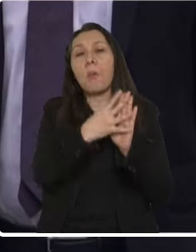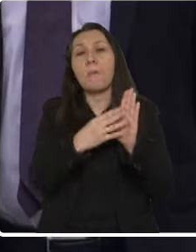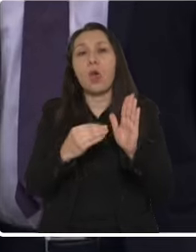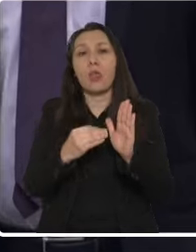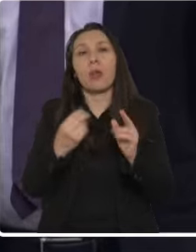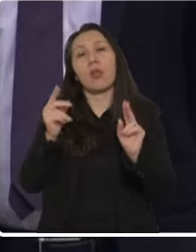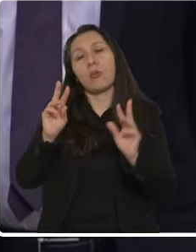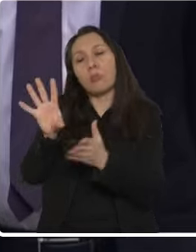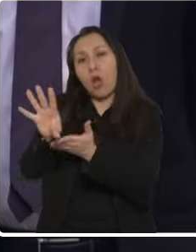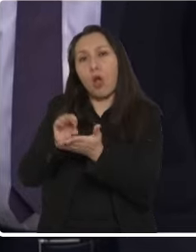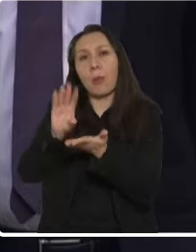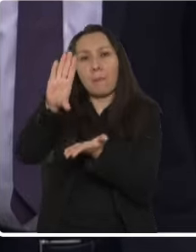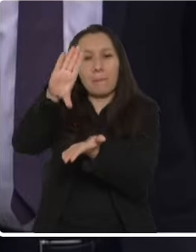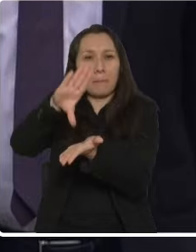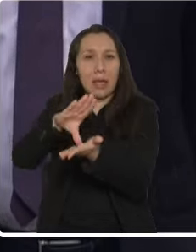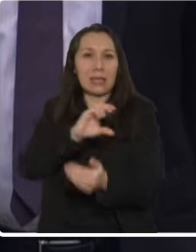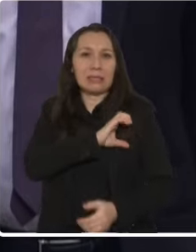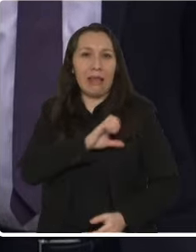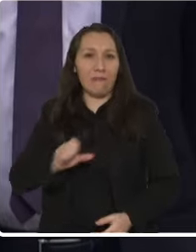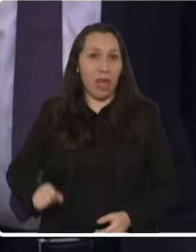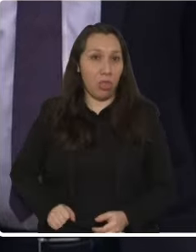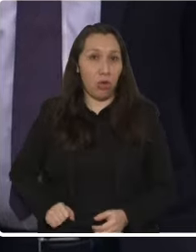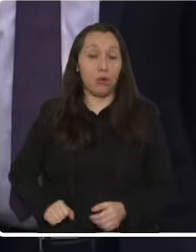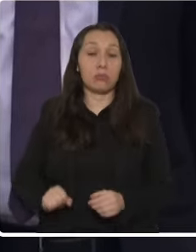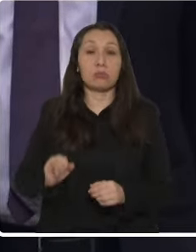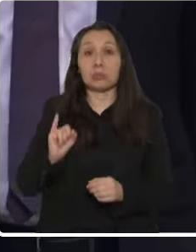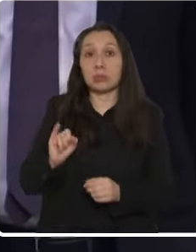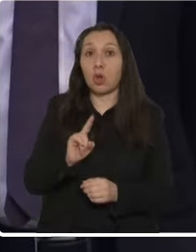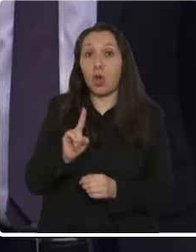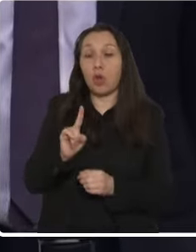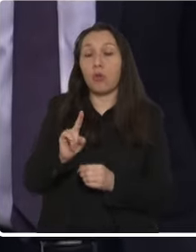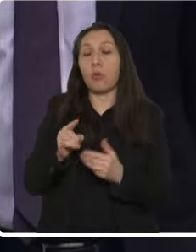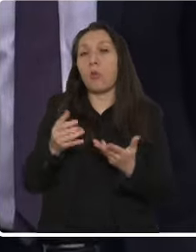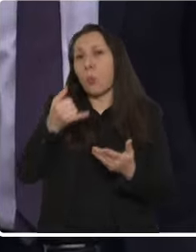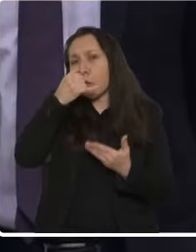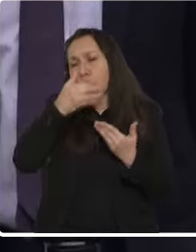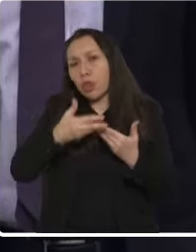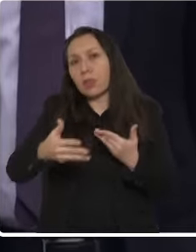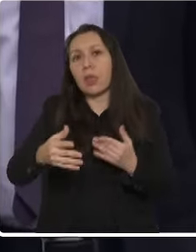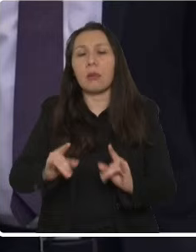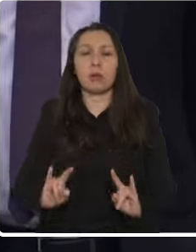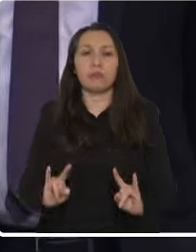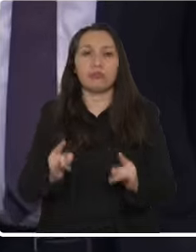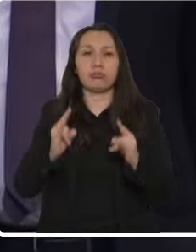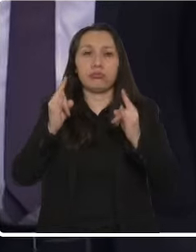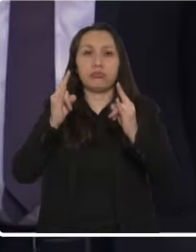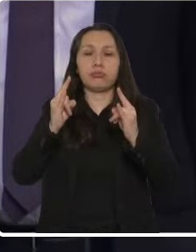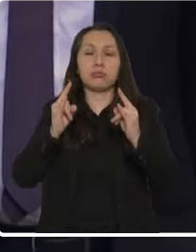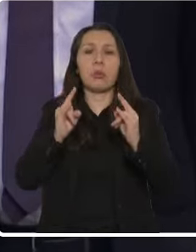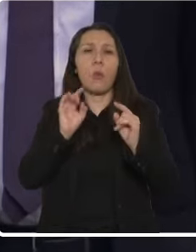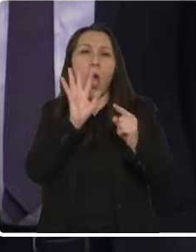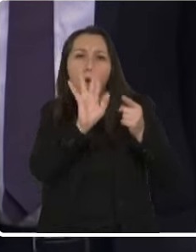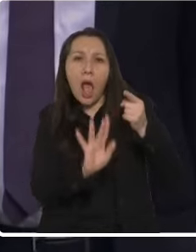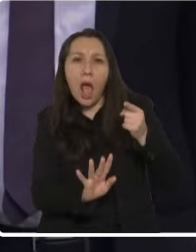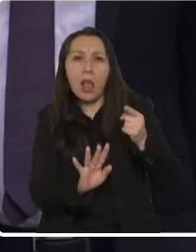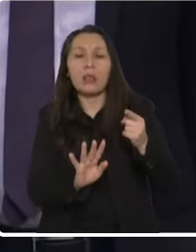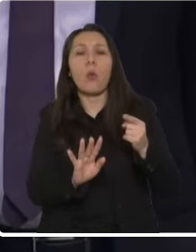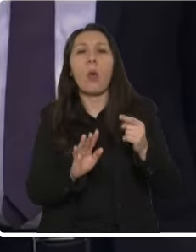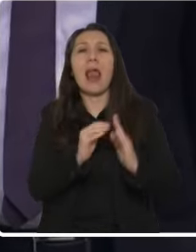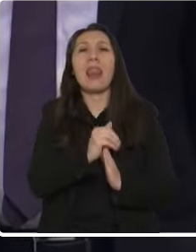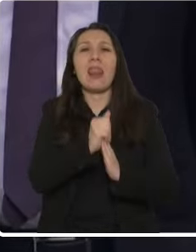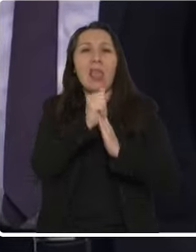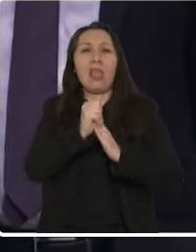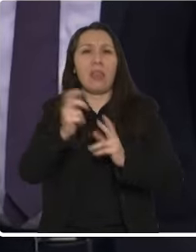El Salvador. ¿Sería un referente? ¿Se descarta? Y finalmente, ¿cuánto tiempo se demoraría en levantar un recinto de estas características para líderes de